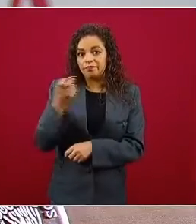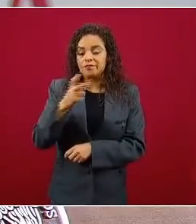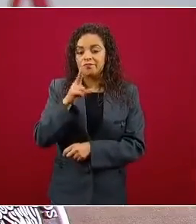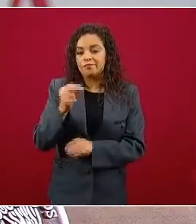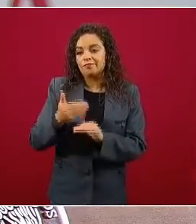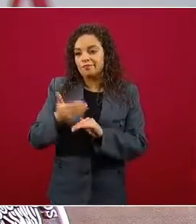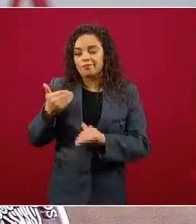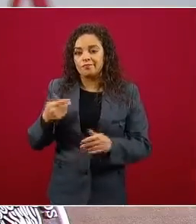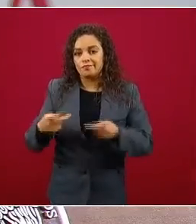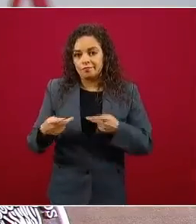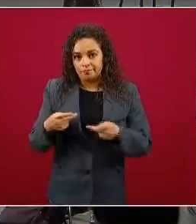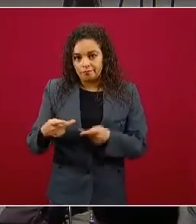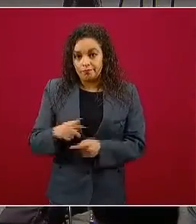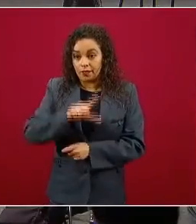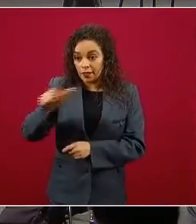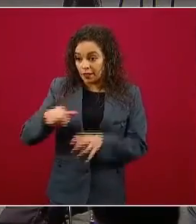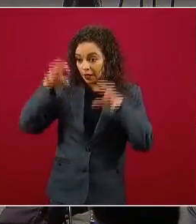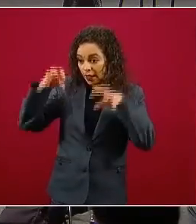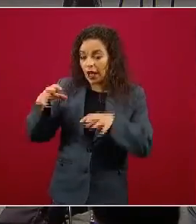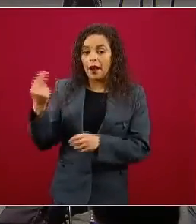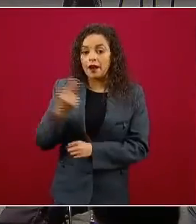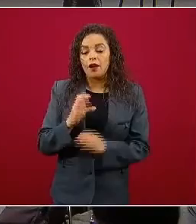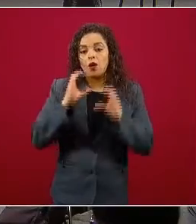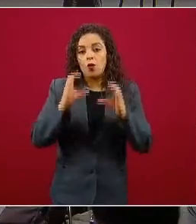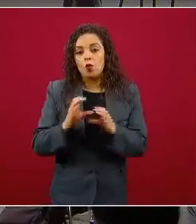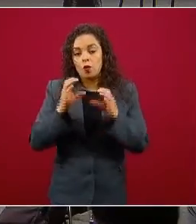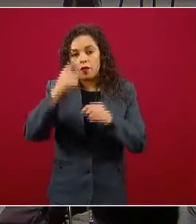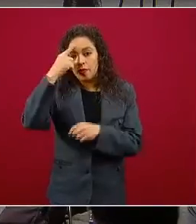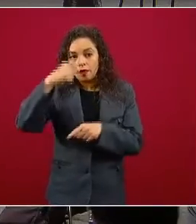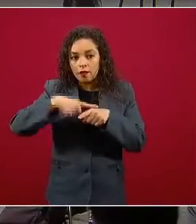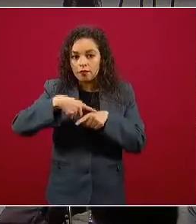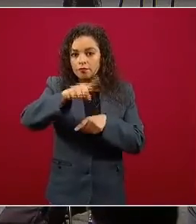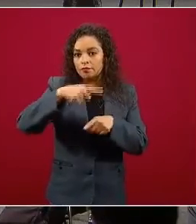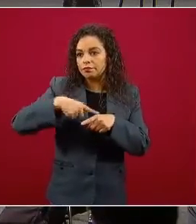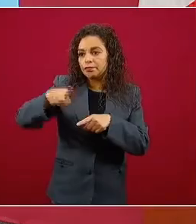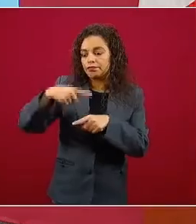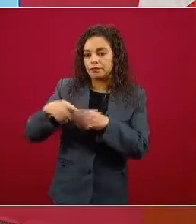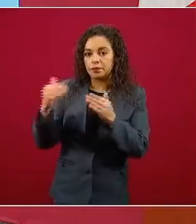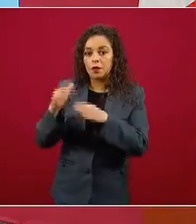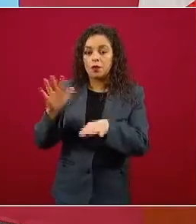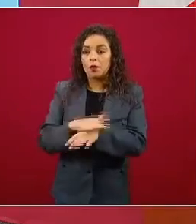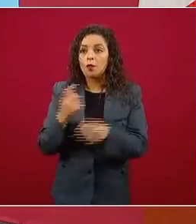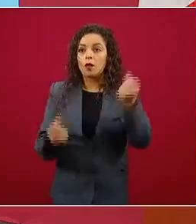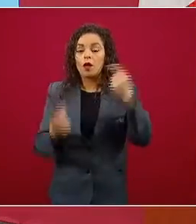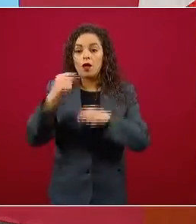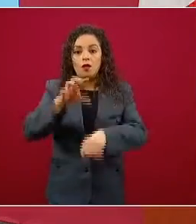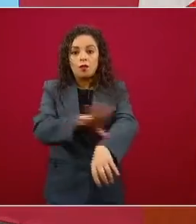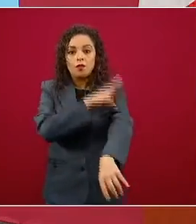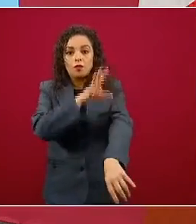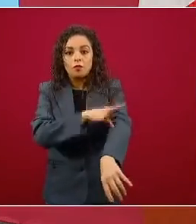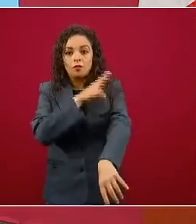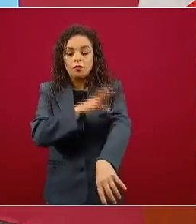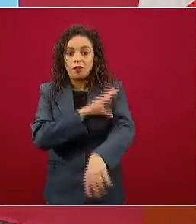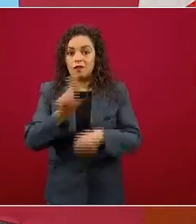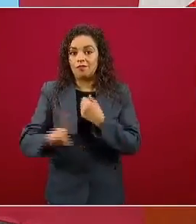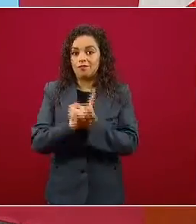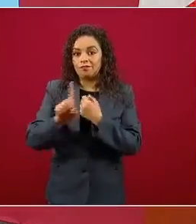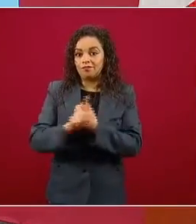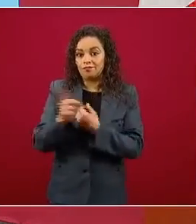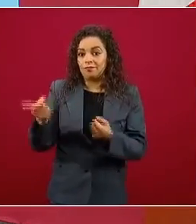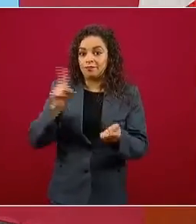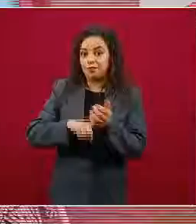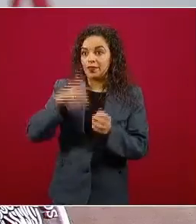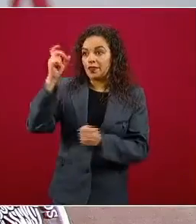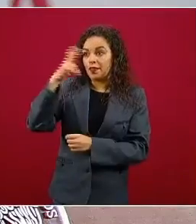volver con cuidado a casa, porque hay zonas inundables, instalaciones de energía eléctrica que pueden estar dañadas y muchas personas también pierden la vida